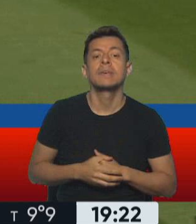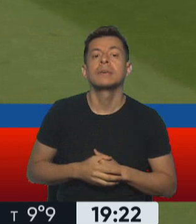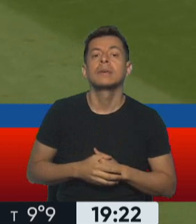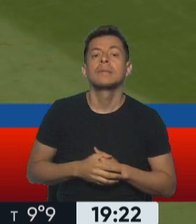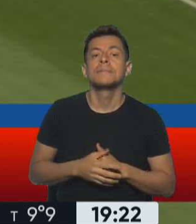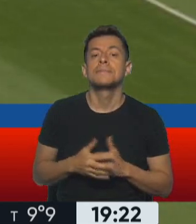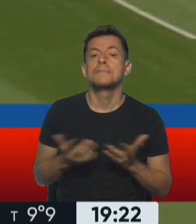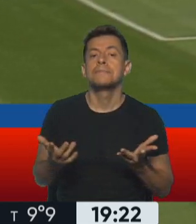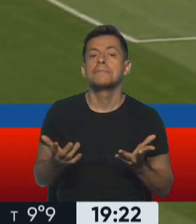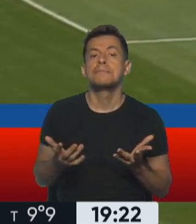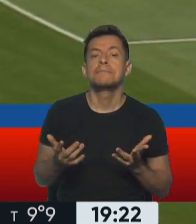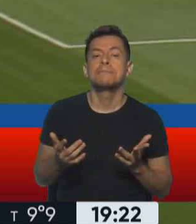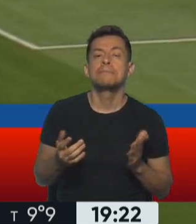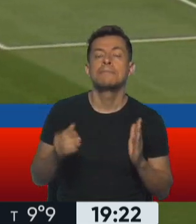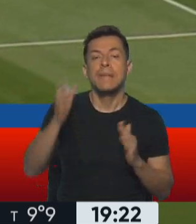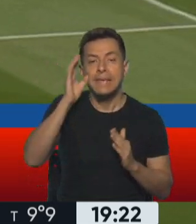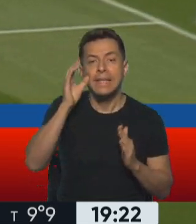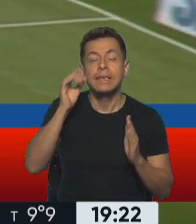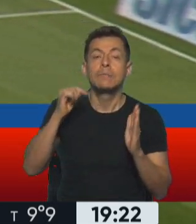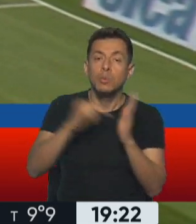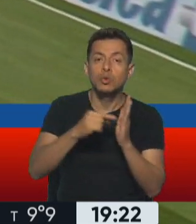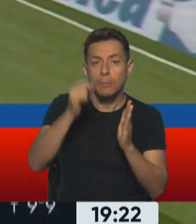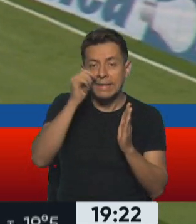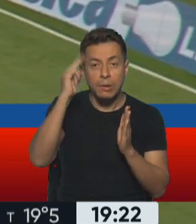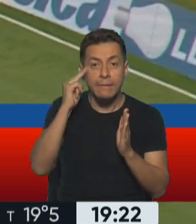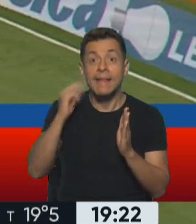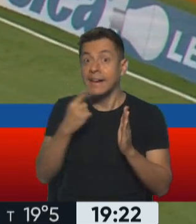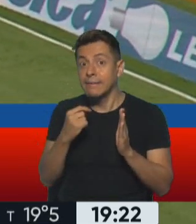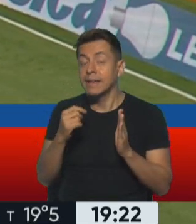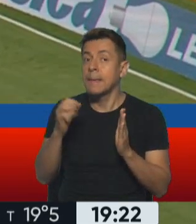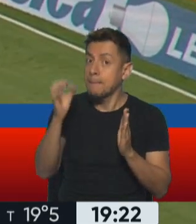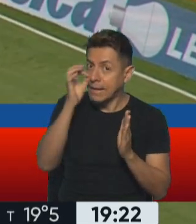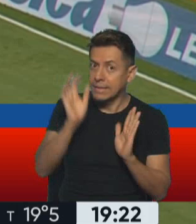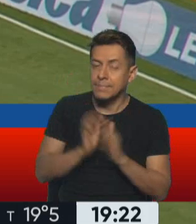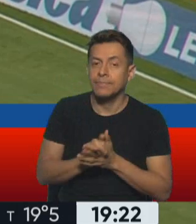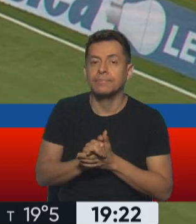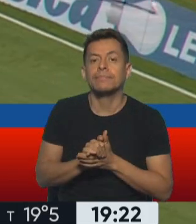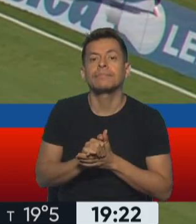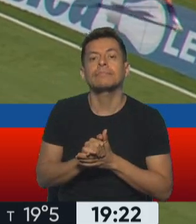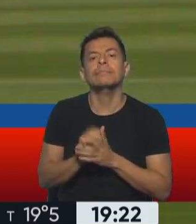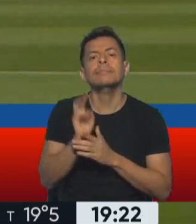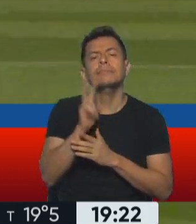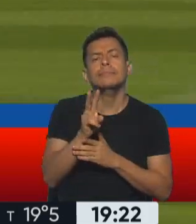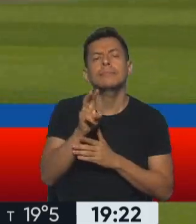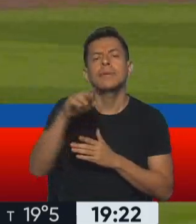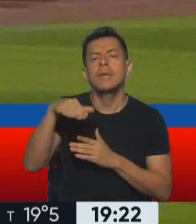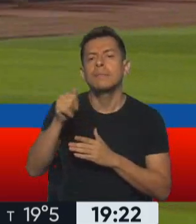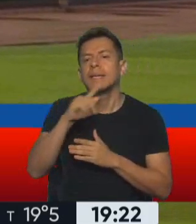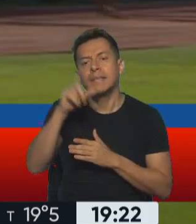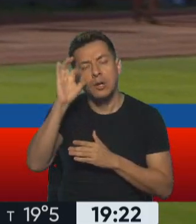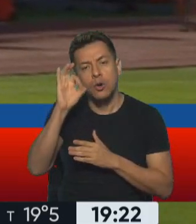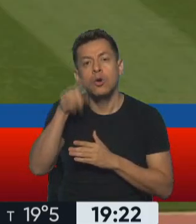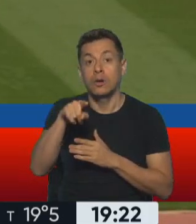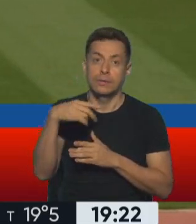a dos de los 29 que tiene talleres de córdoba allí entonces la vuelta en área mateo retegui que estuvo una